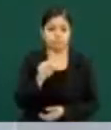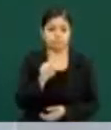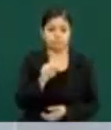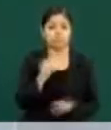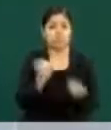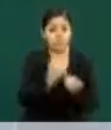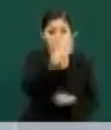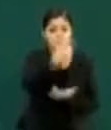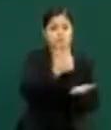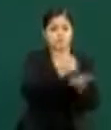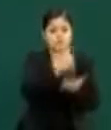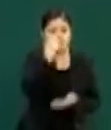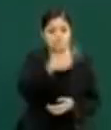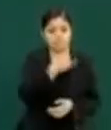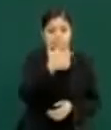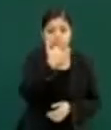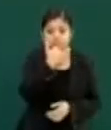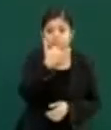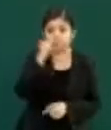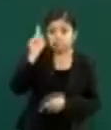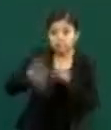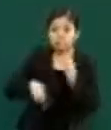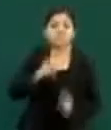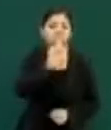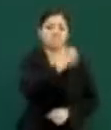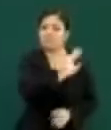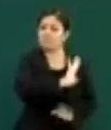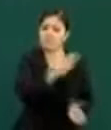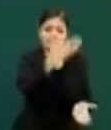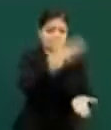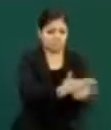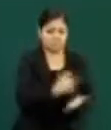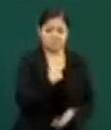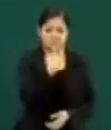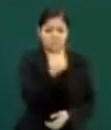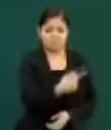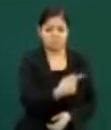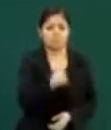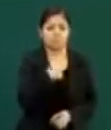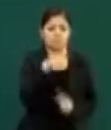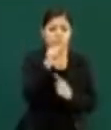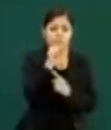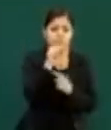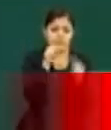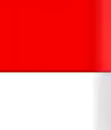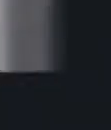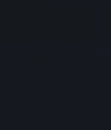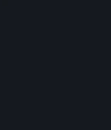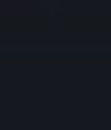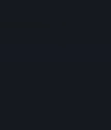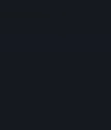de la Ciudad de México. Descartado que descartado, ya sí, lo que diga mi dedito.